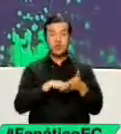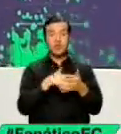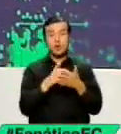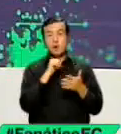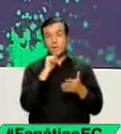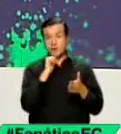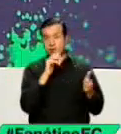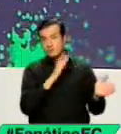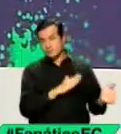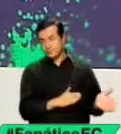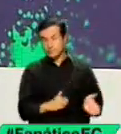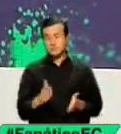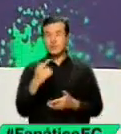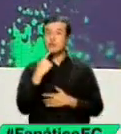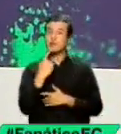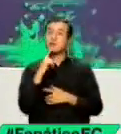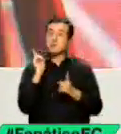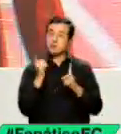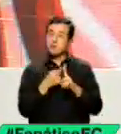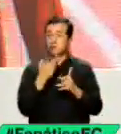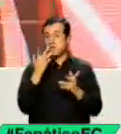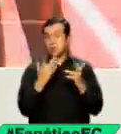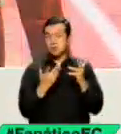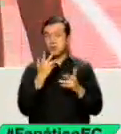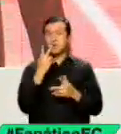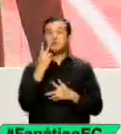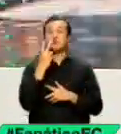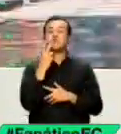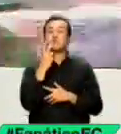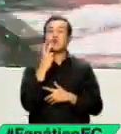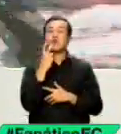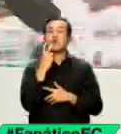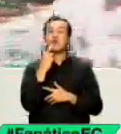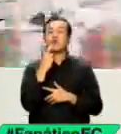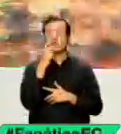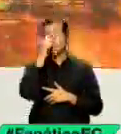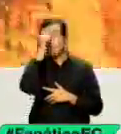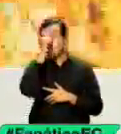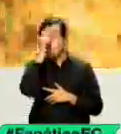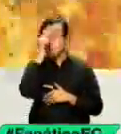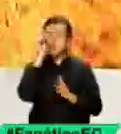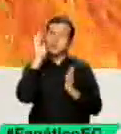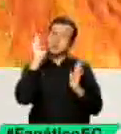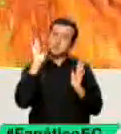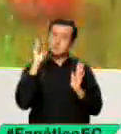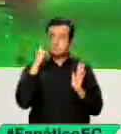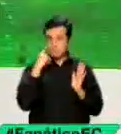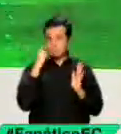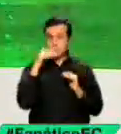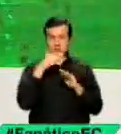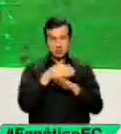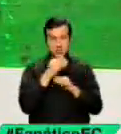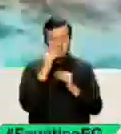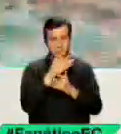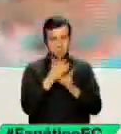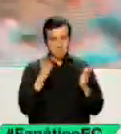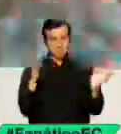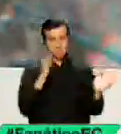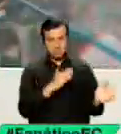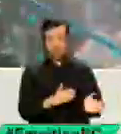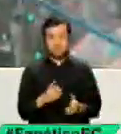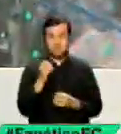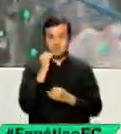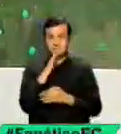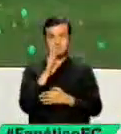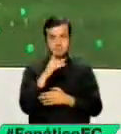por confirmar. Se hablaba en primera instancia de que sería a las 12 horas del día domingo, pero esto hay que ratificarlo en las próximas horas.